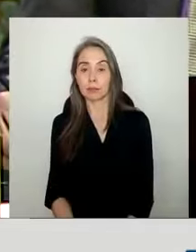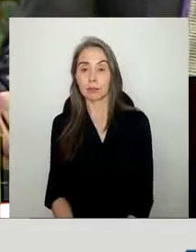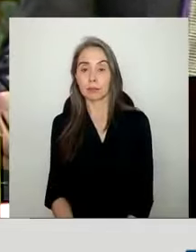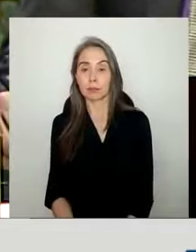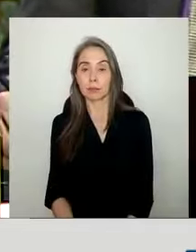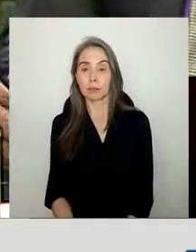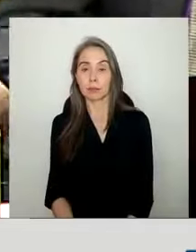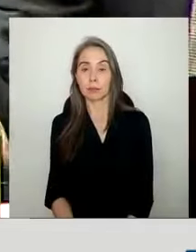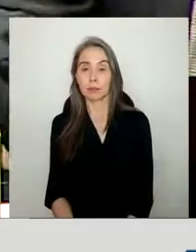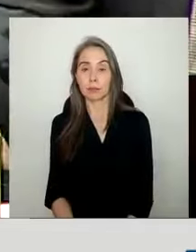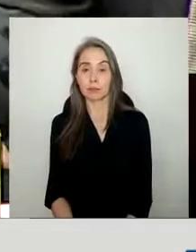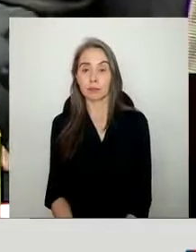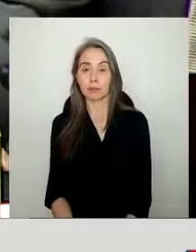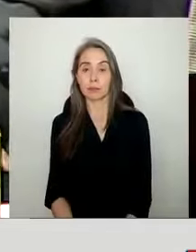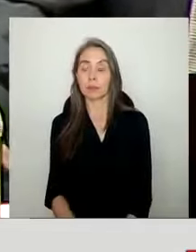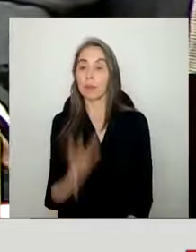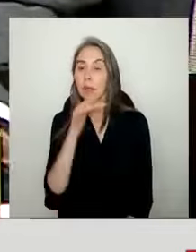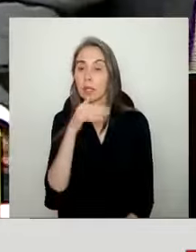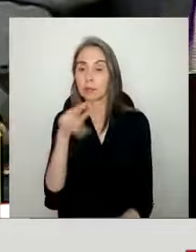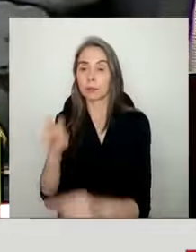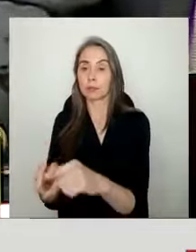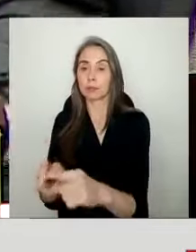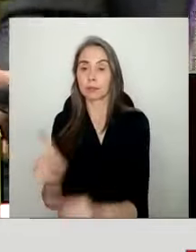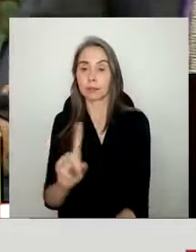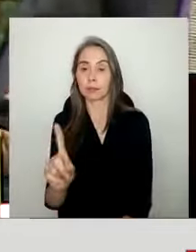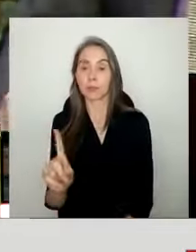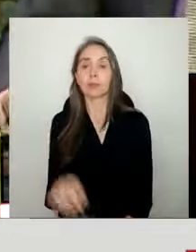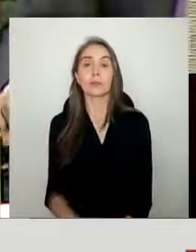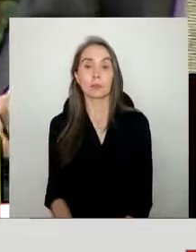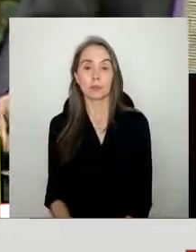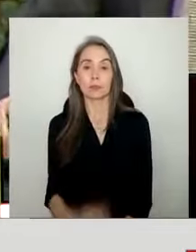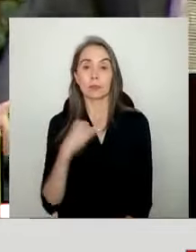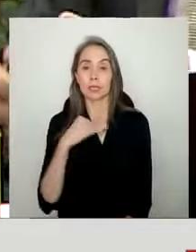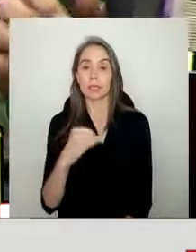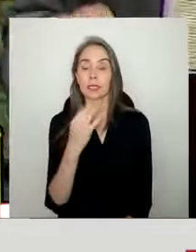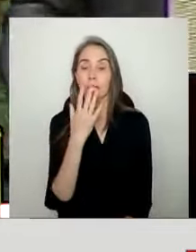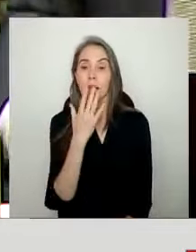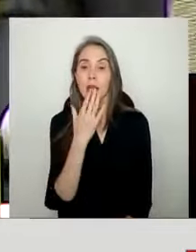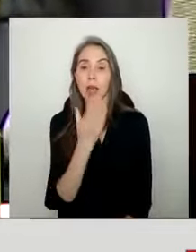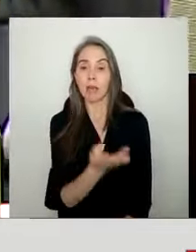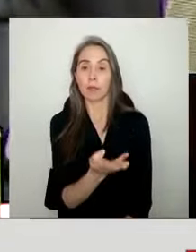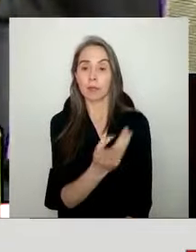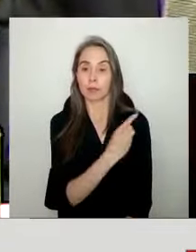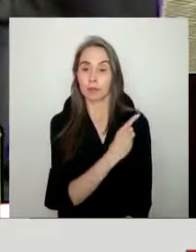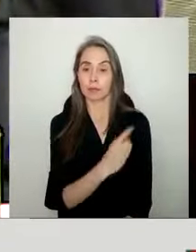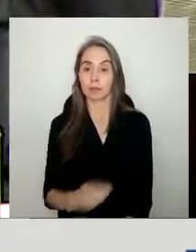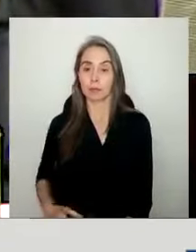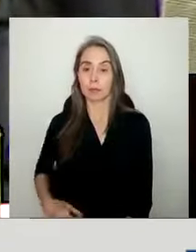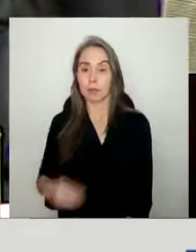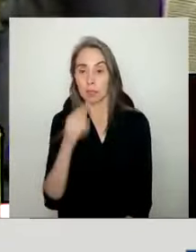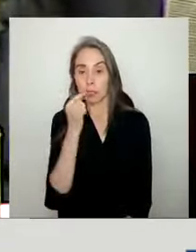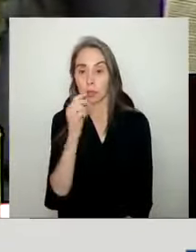no está tiene la palabra Entonces el diputado Félix